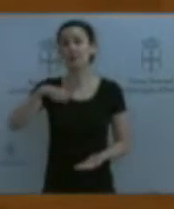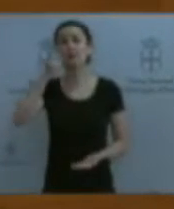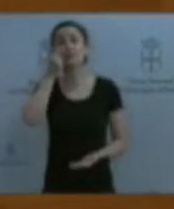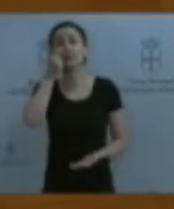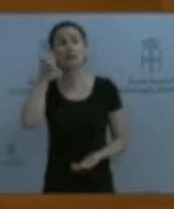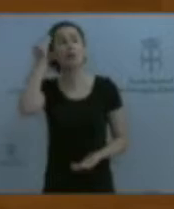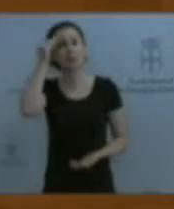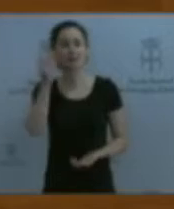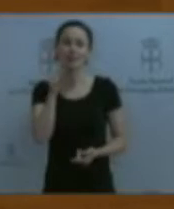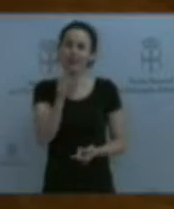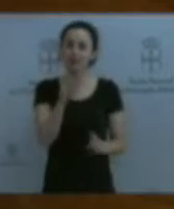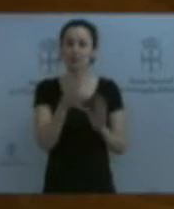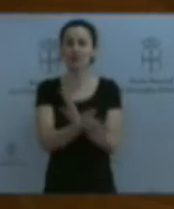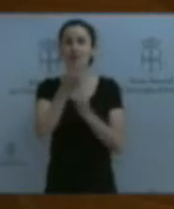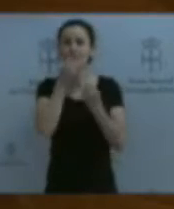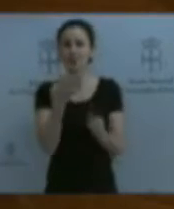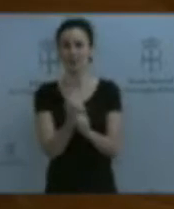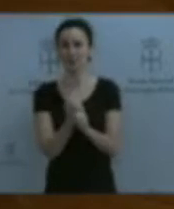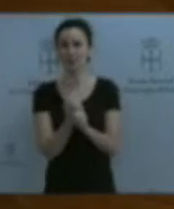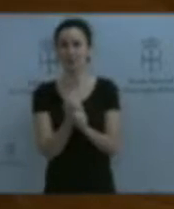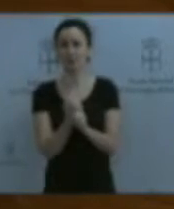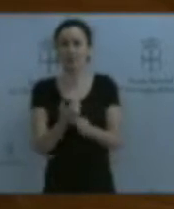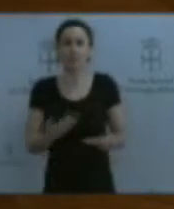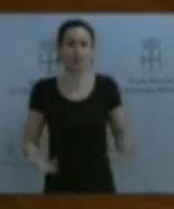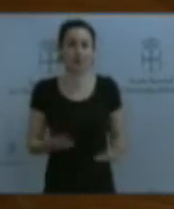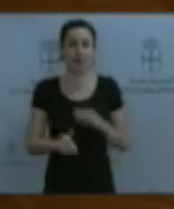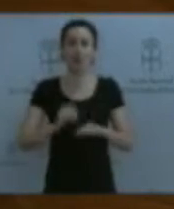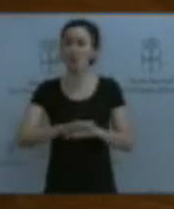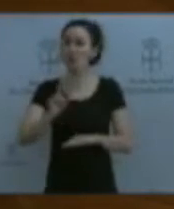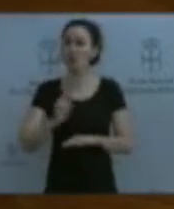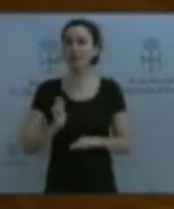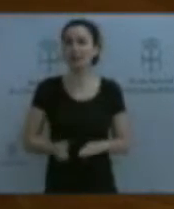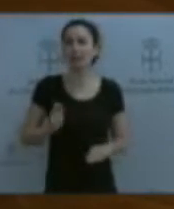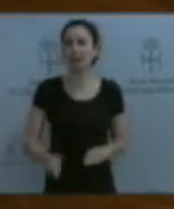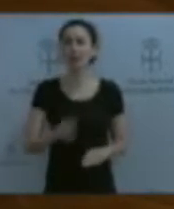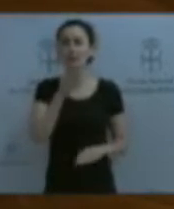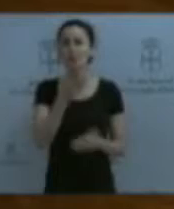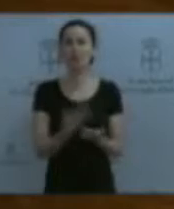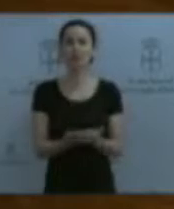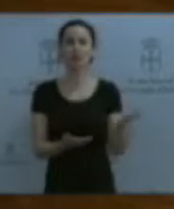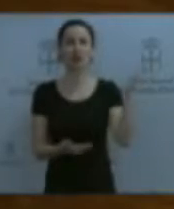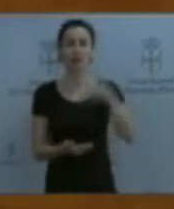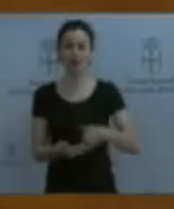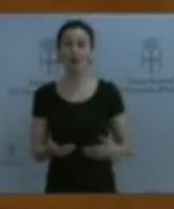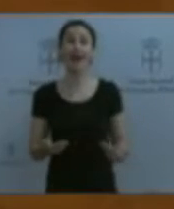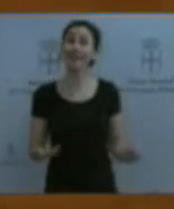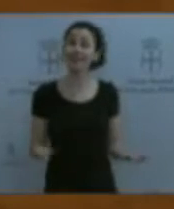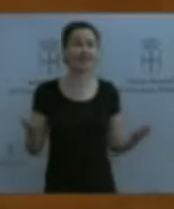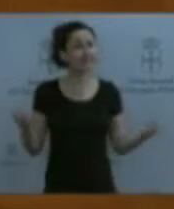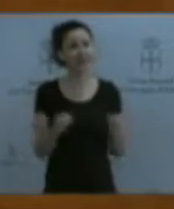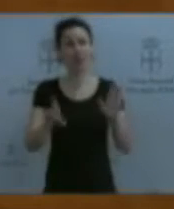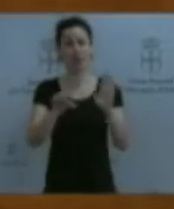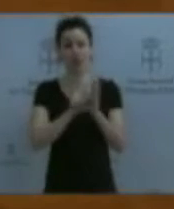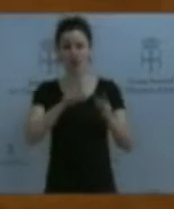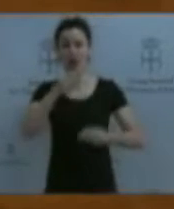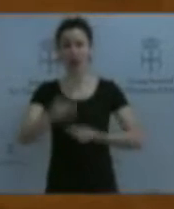correcto. Aunque cuesta más entenderlo cuando esos incumplimientos son sistemáticos. Lo que no tiene justificación es que se legisla, como